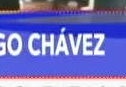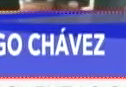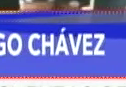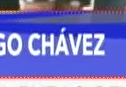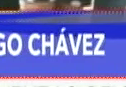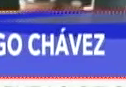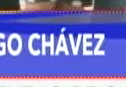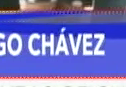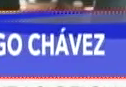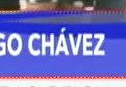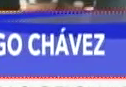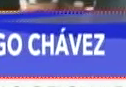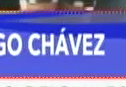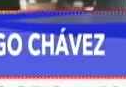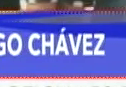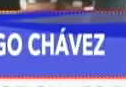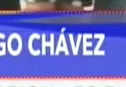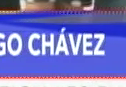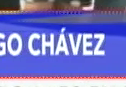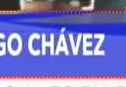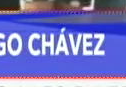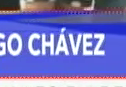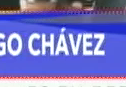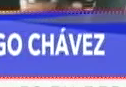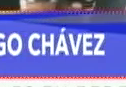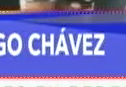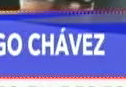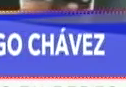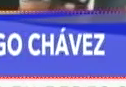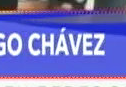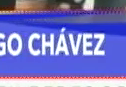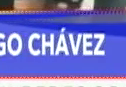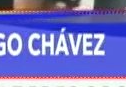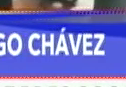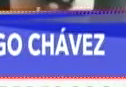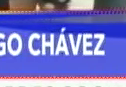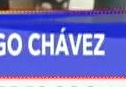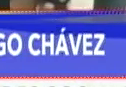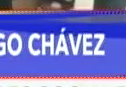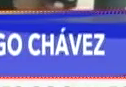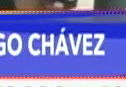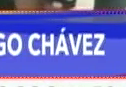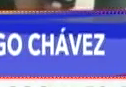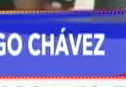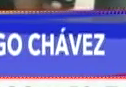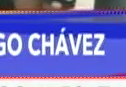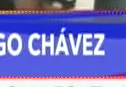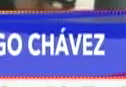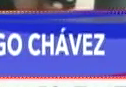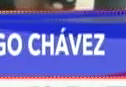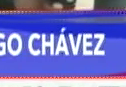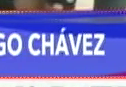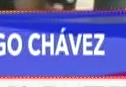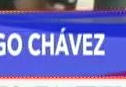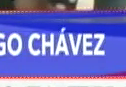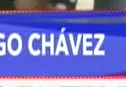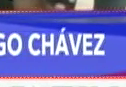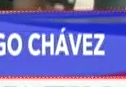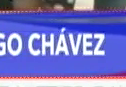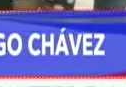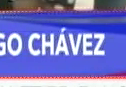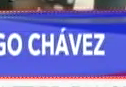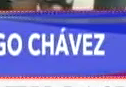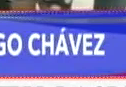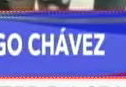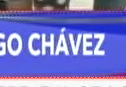pues parece una capacidad de 720 alumnos y todos todos